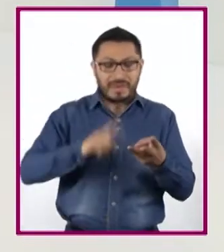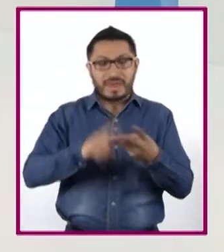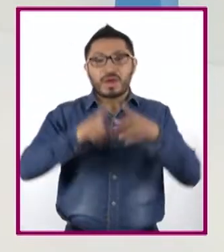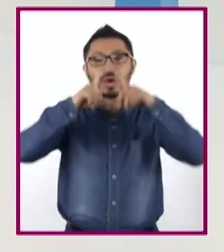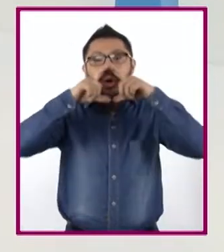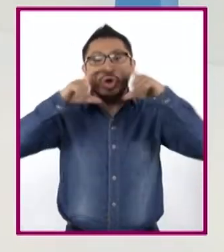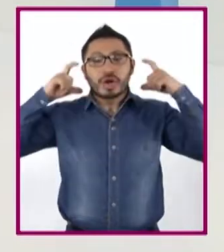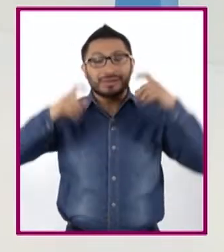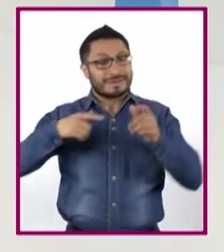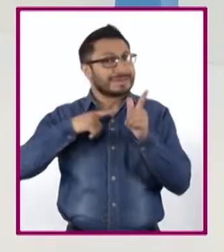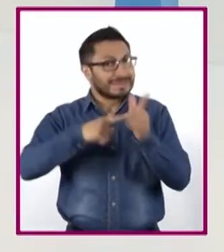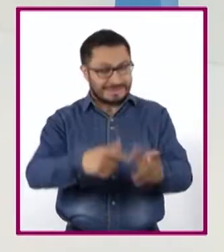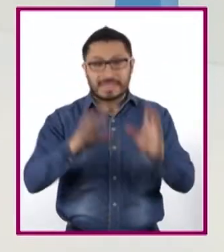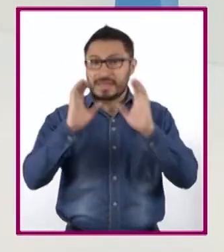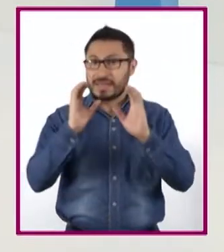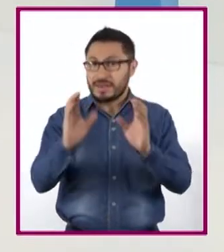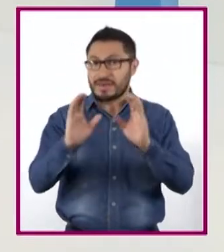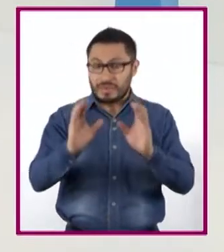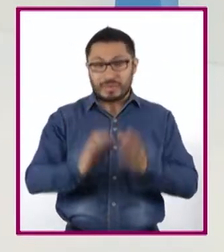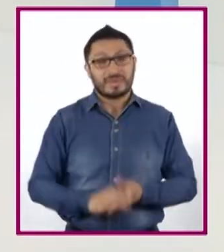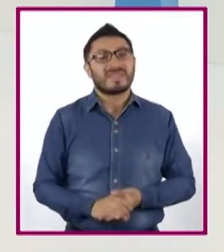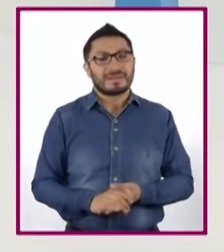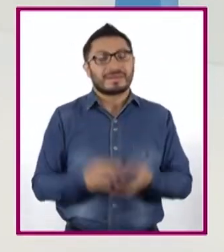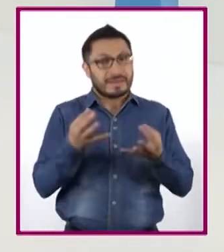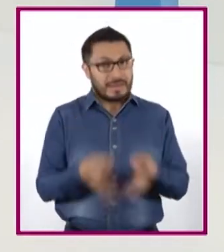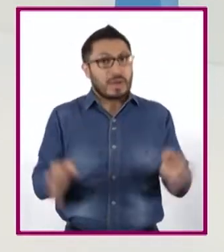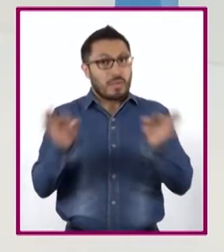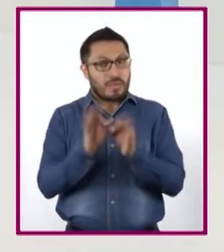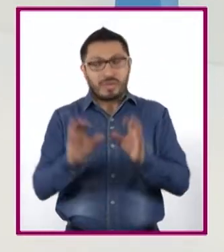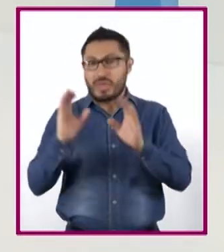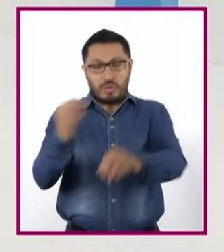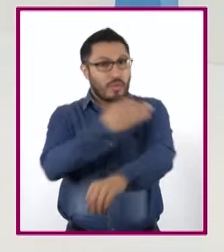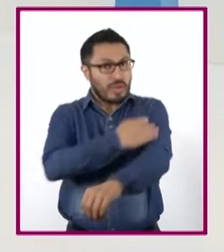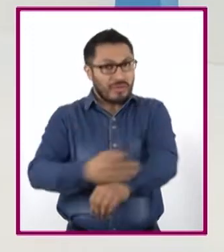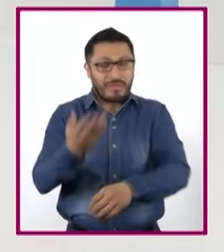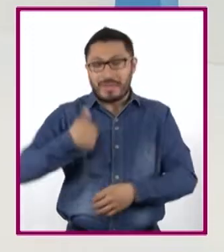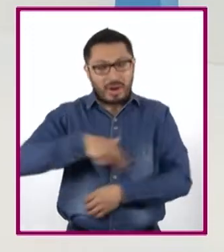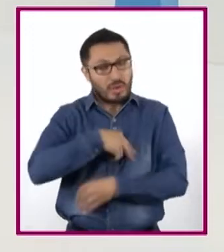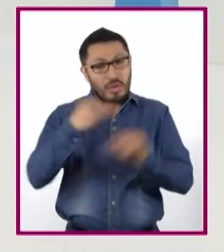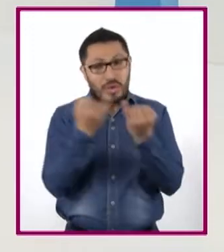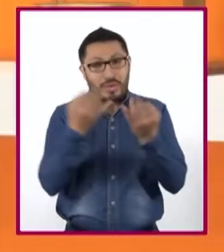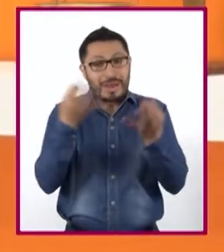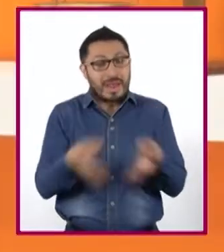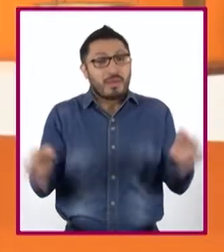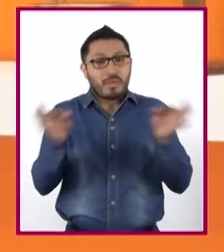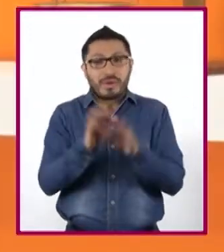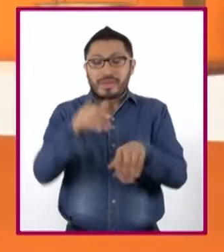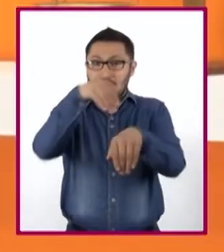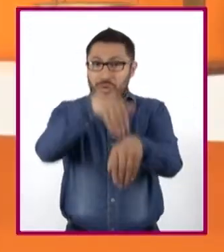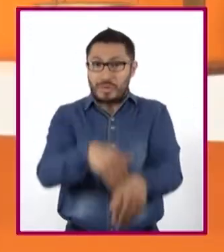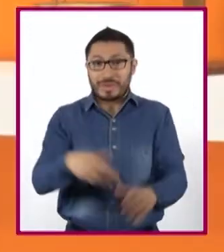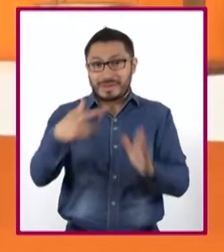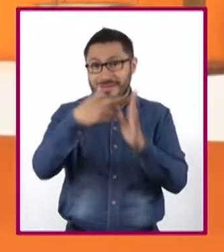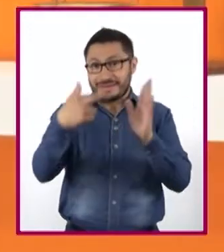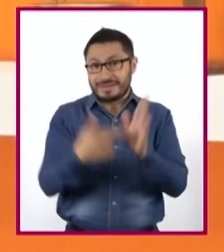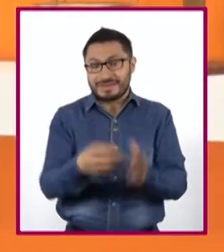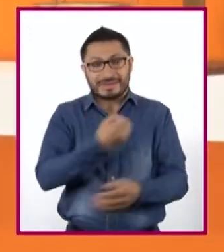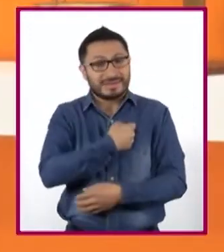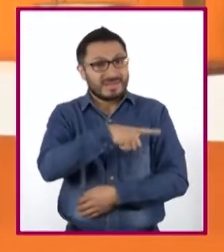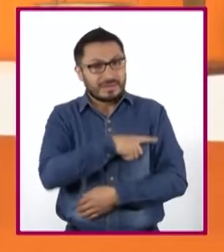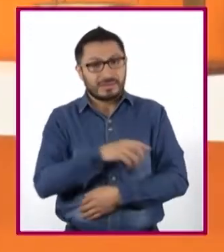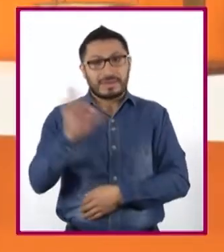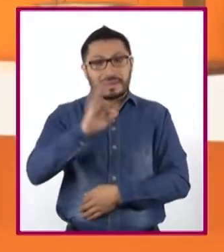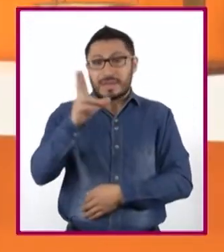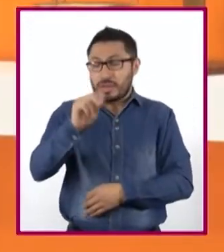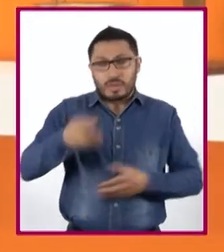indispensables para cuidarnos y cuidar de nuestras familias. Si no es necesario, no salgan de casa. Tengan a la mano hojas